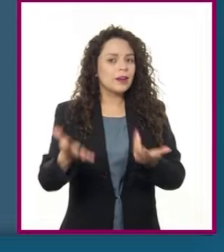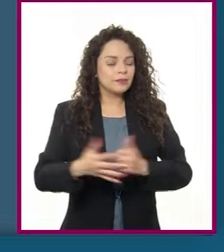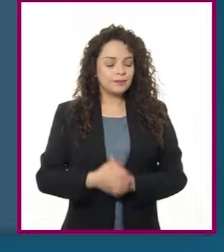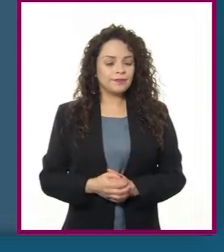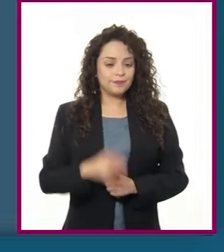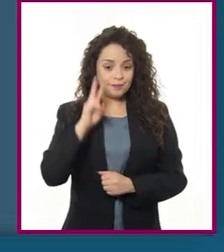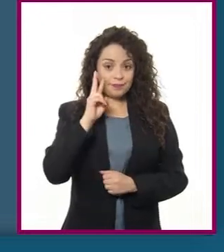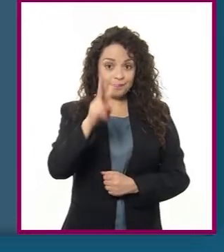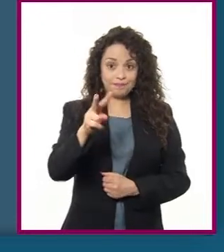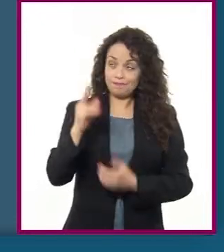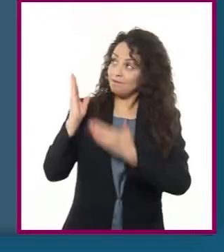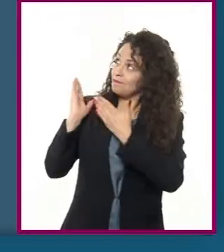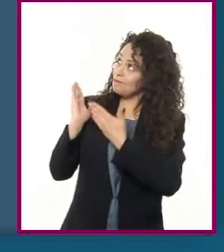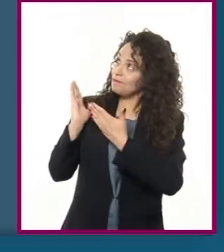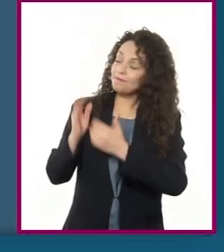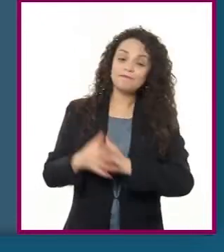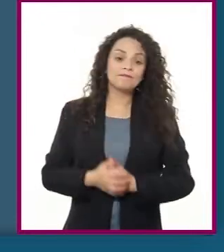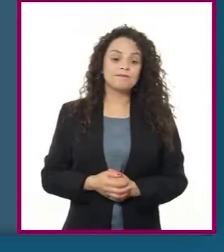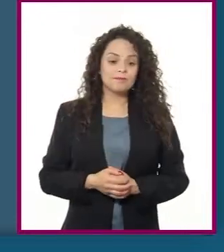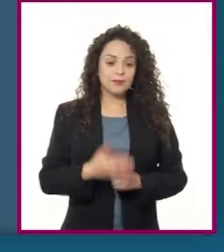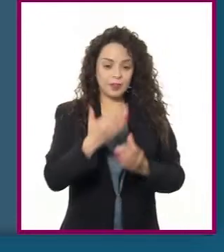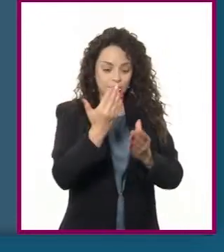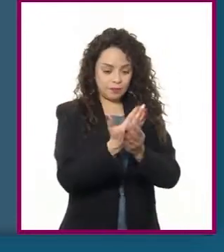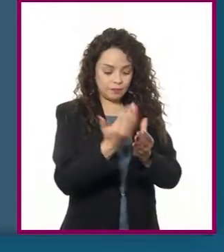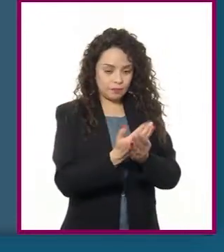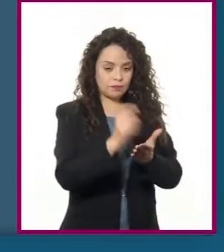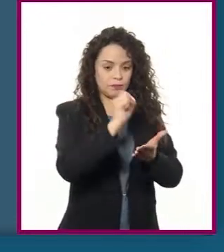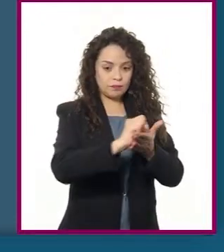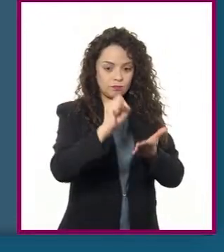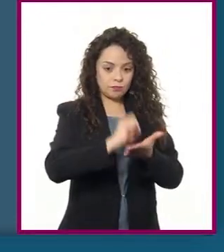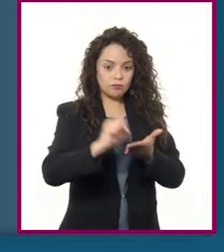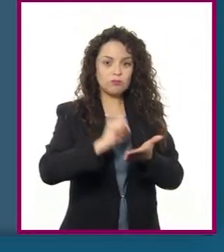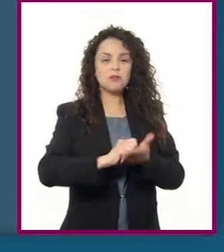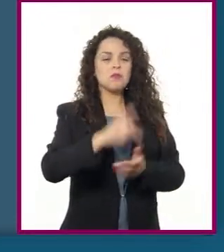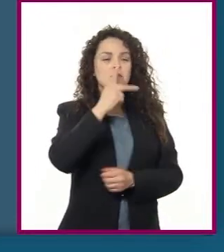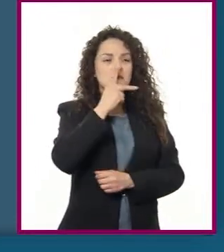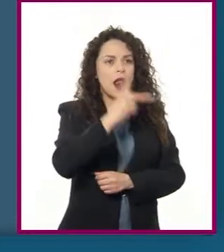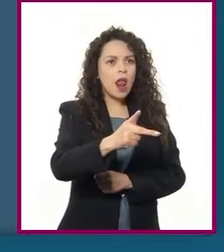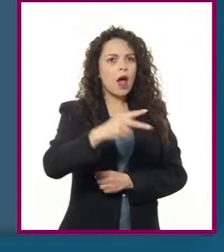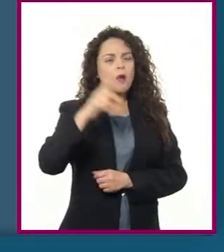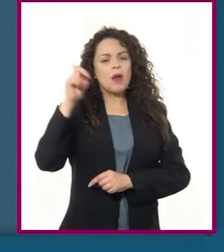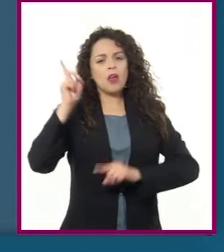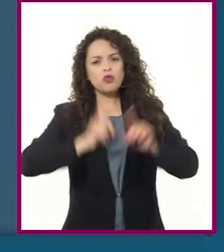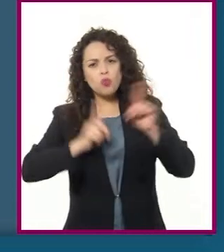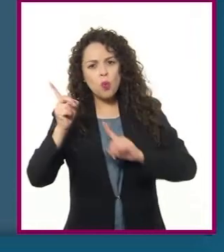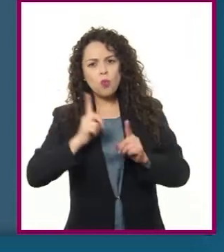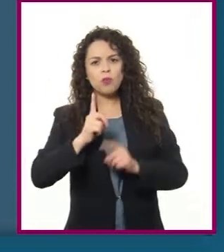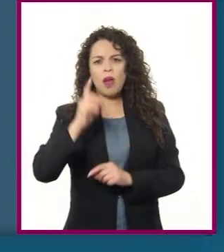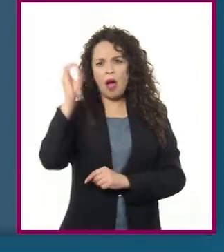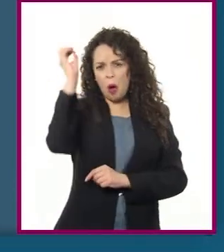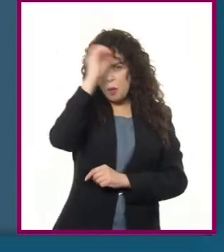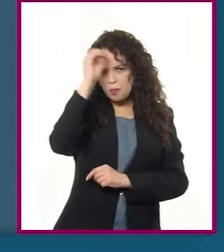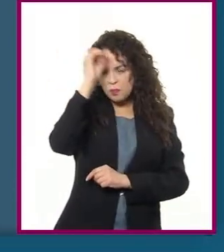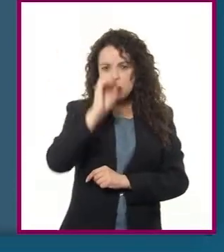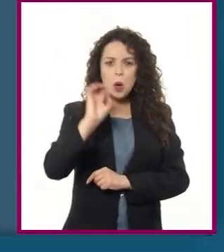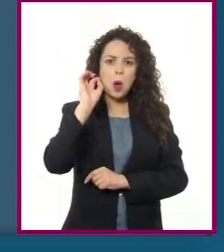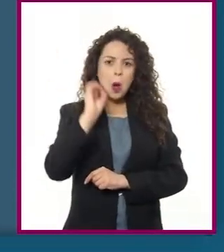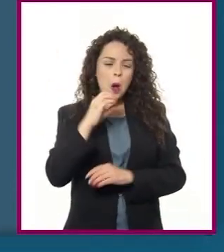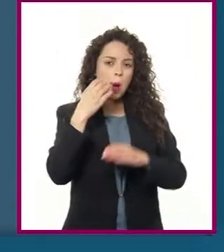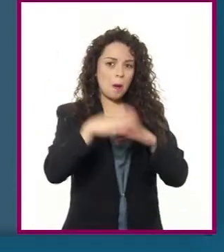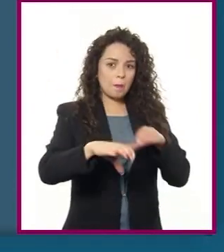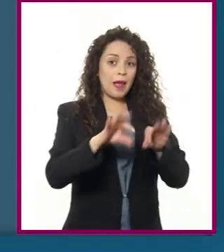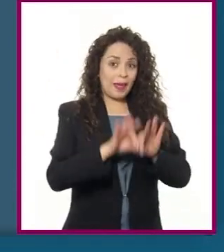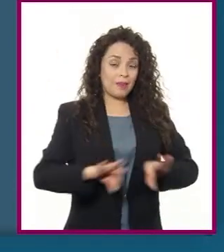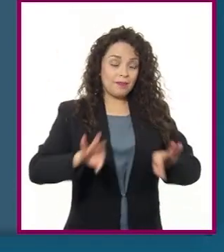Bitácora científica, donde harán registro de sus notas, palabras clave, dudas, observaciones y datos interesantes. También pueden consultar su